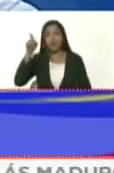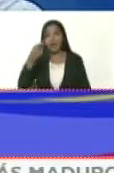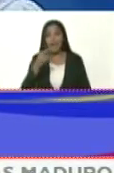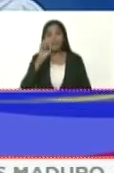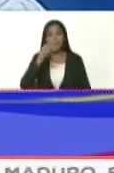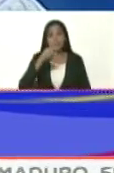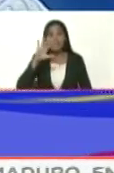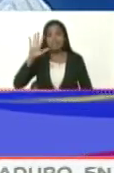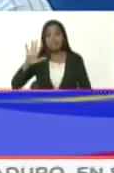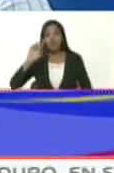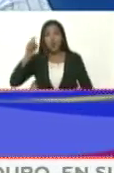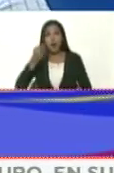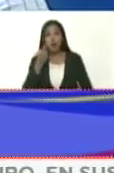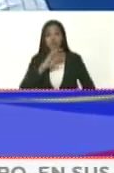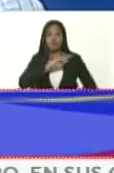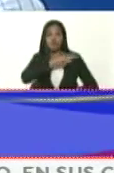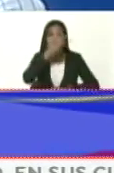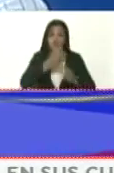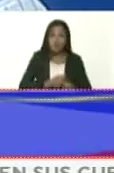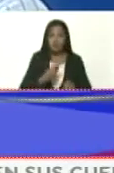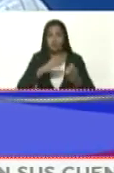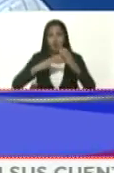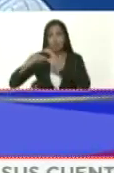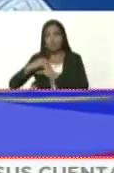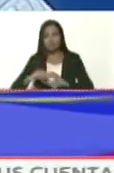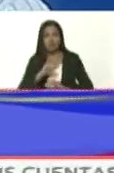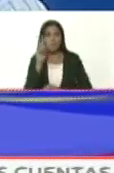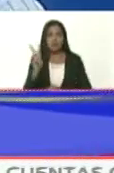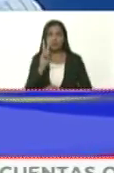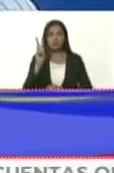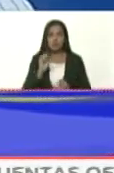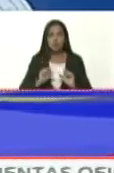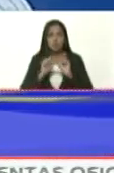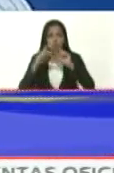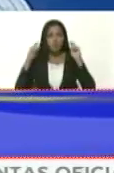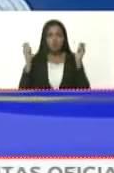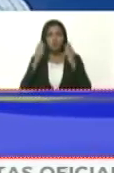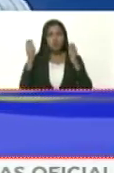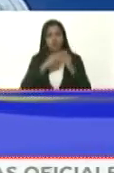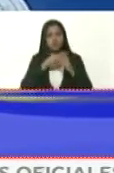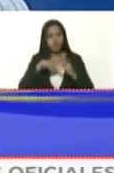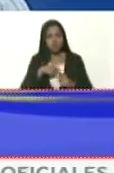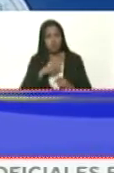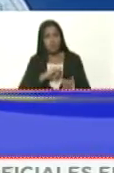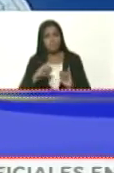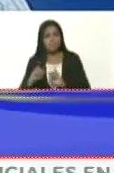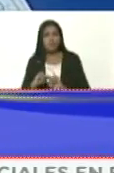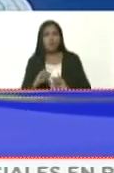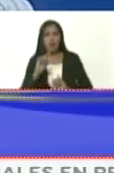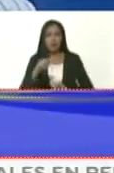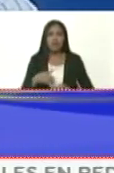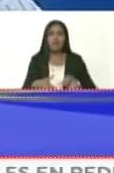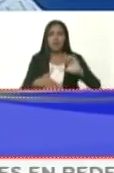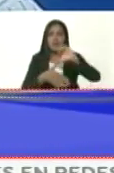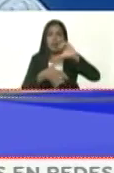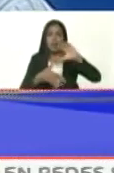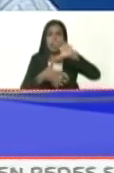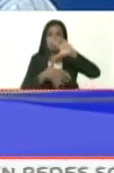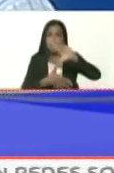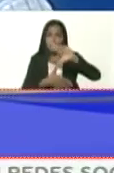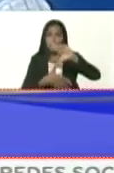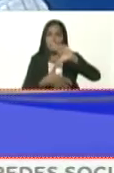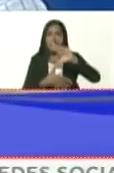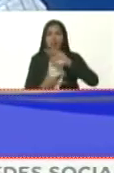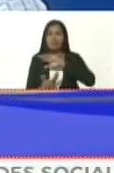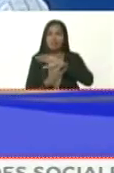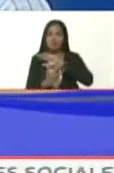vamos a lograr fortalecer el sistema de comunicaciones venezolanos, ponernos a la vanguardia en Sudamérica, Latinoamérica, de lo que es la tecnología